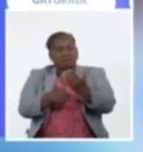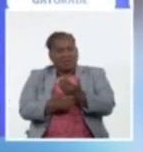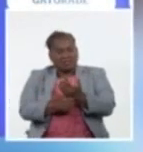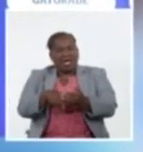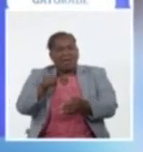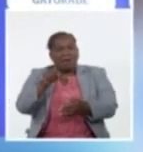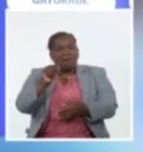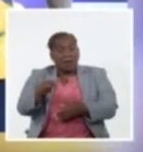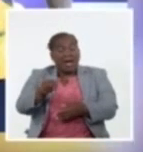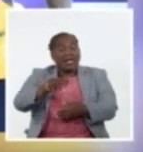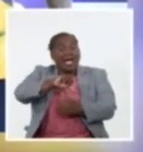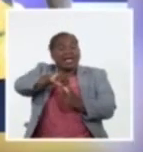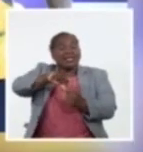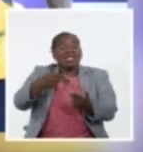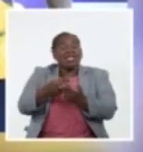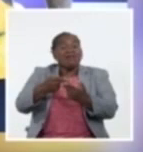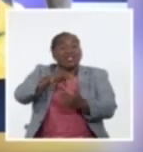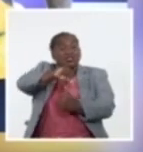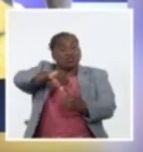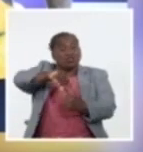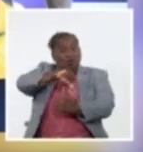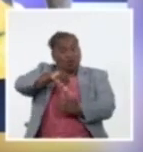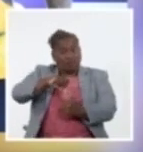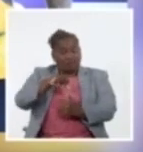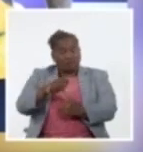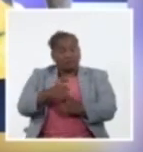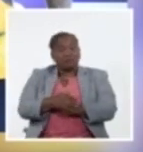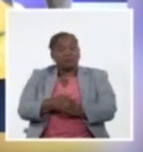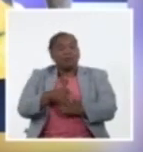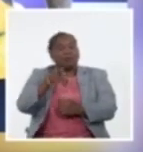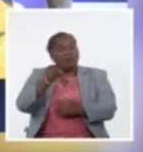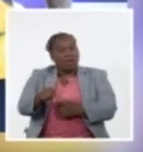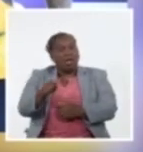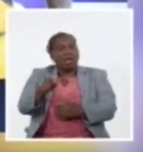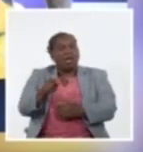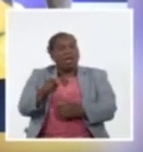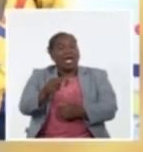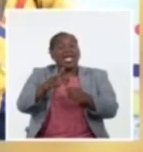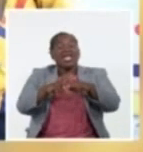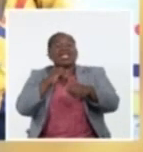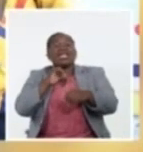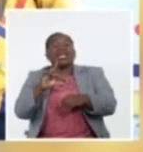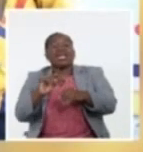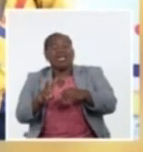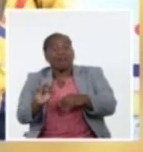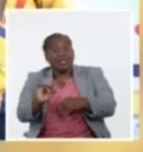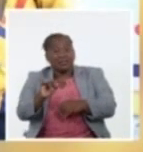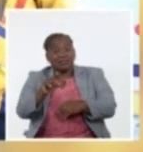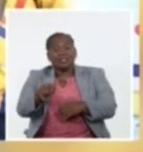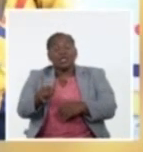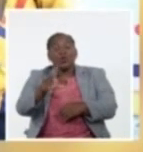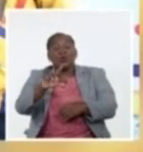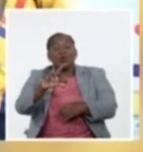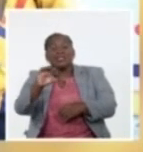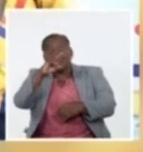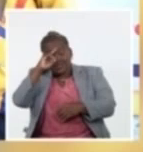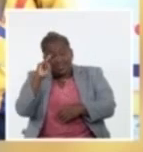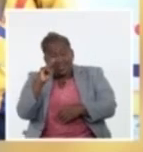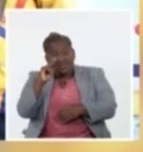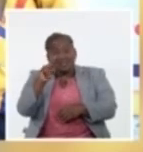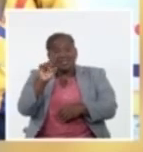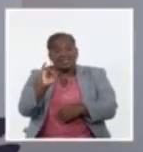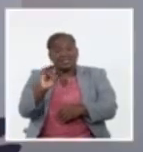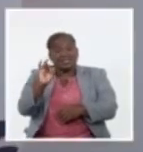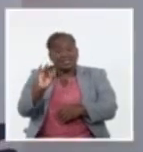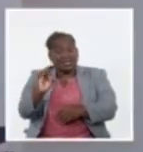la cita centrocaribeña. Los títulos llegaron a través de Kevin de Armas en los 60, Luis Horta en 67, en 77